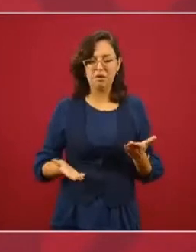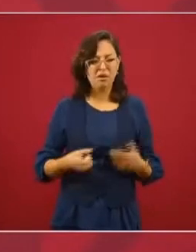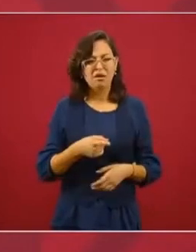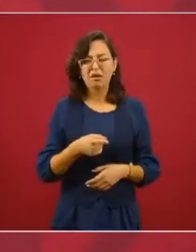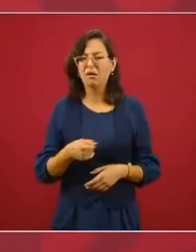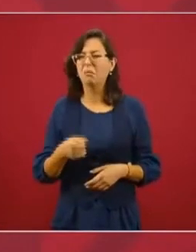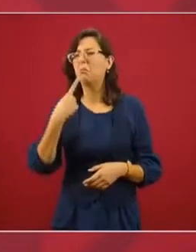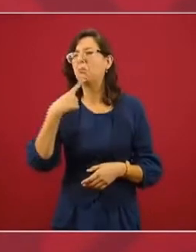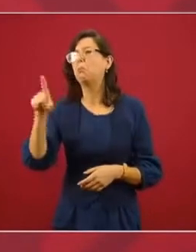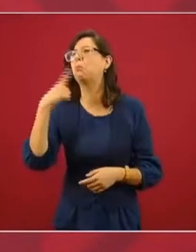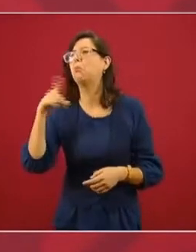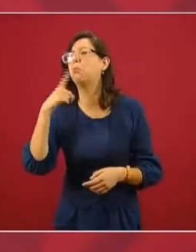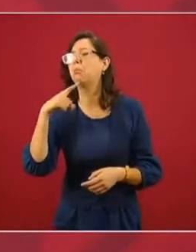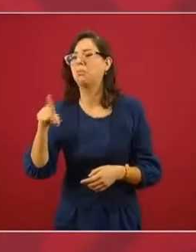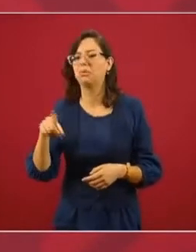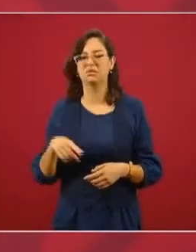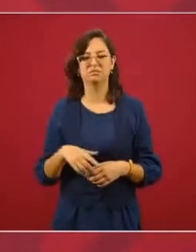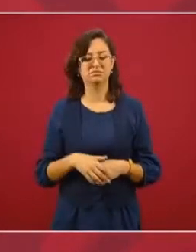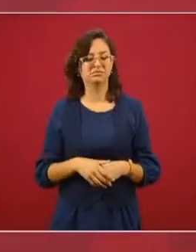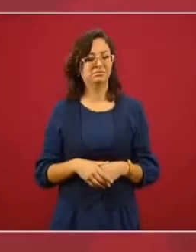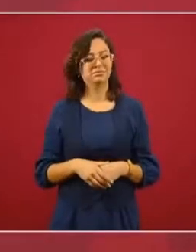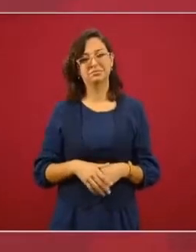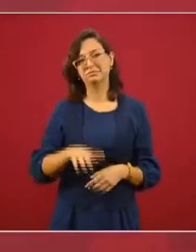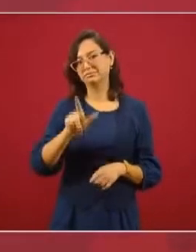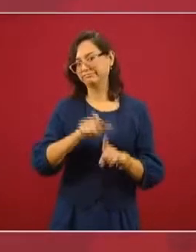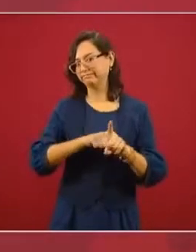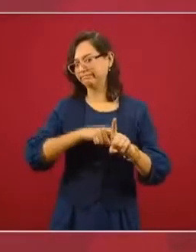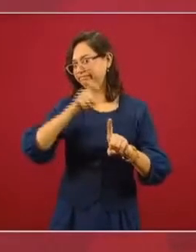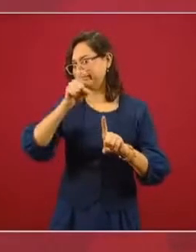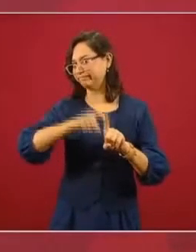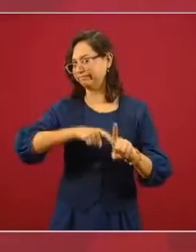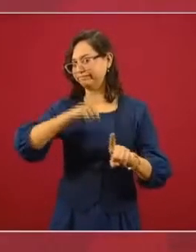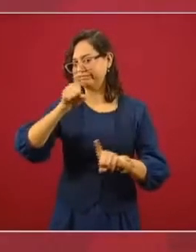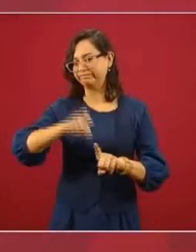imagínense eso, es de caricatura,